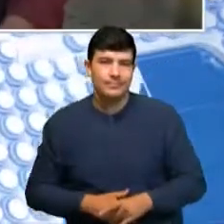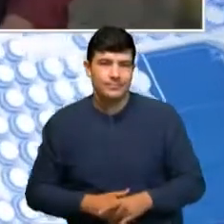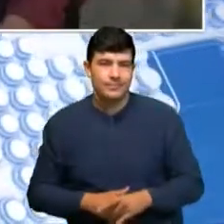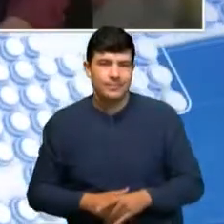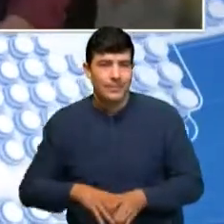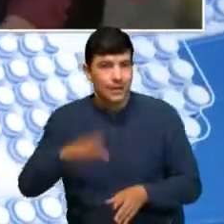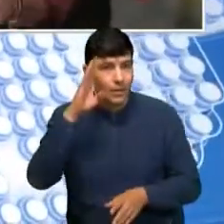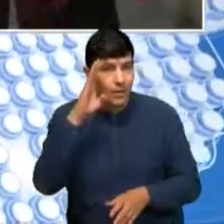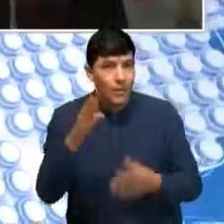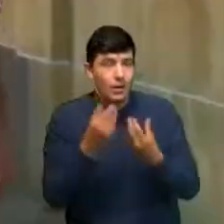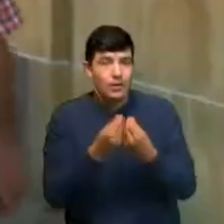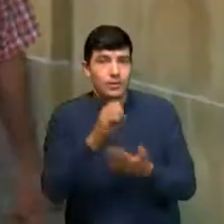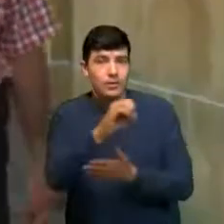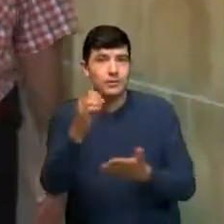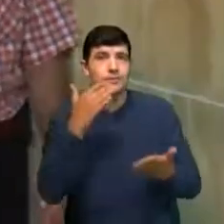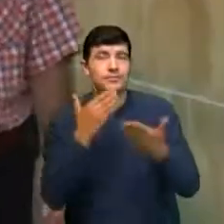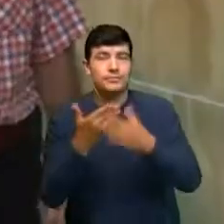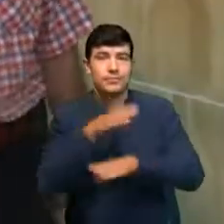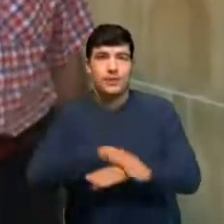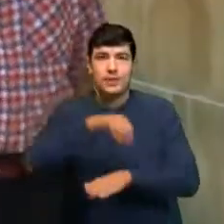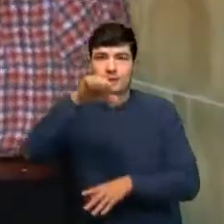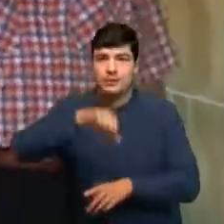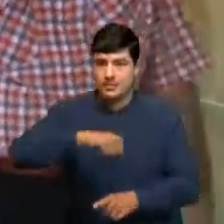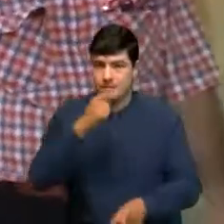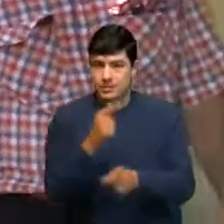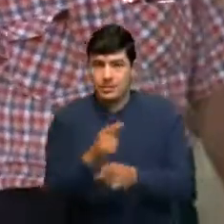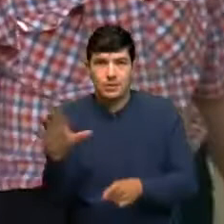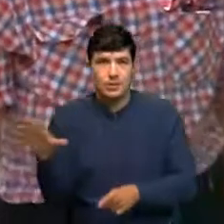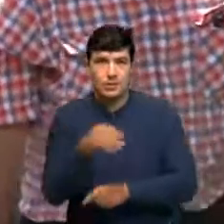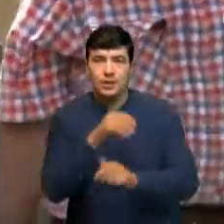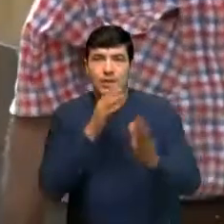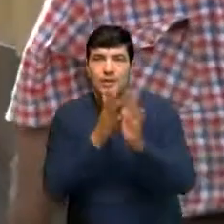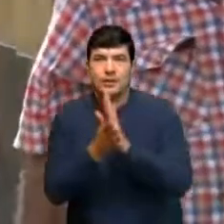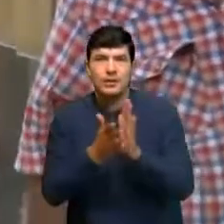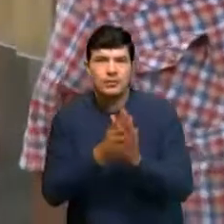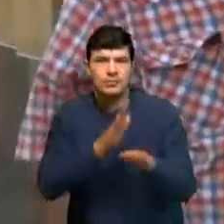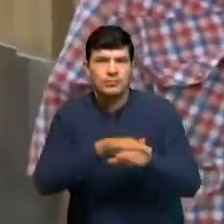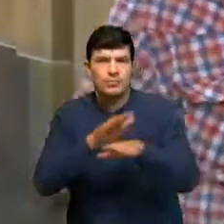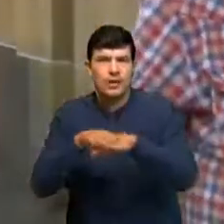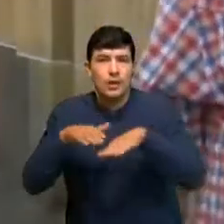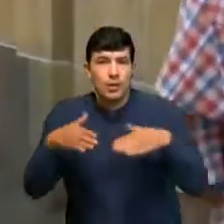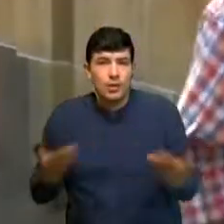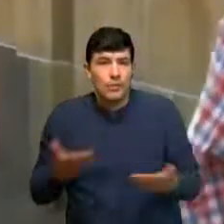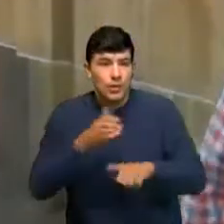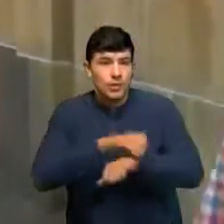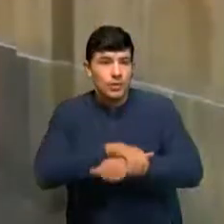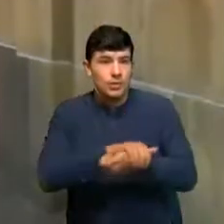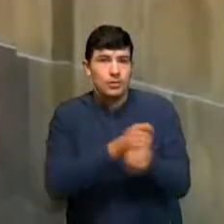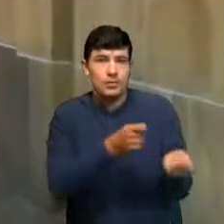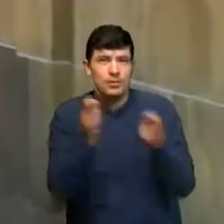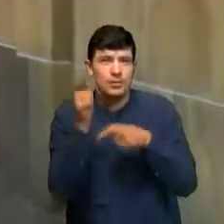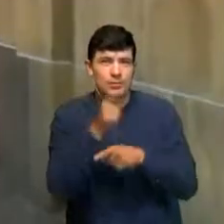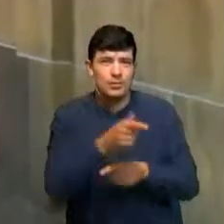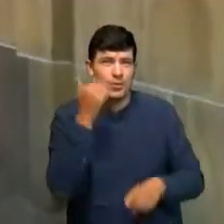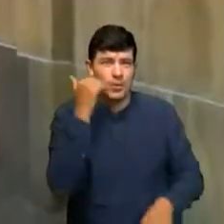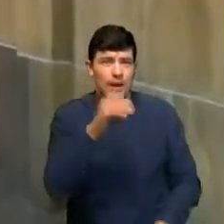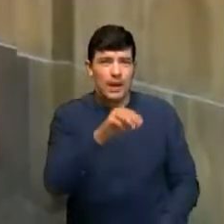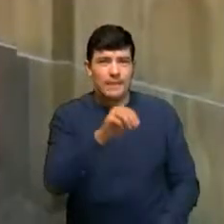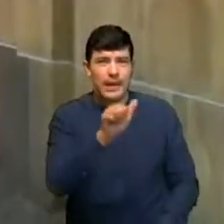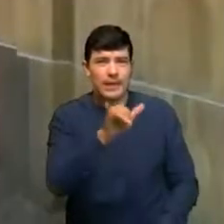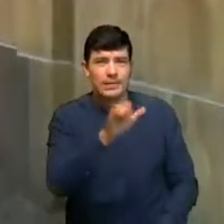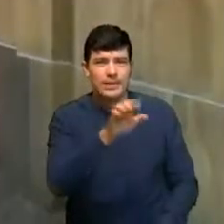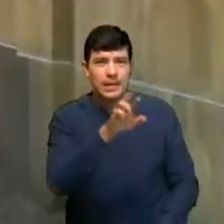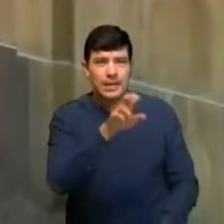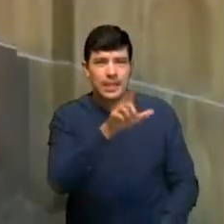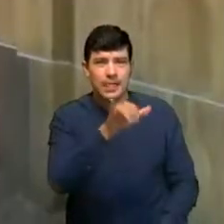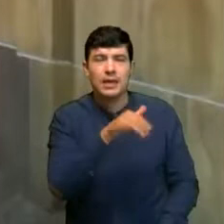Hola, compañeros, buenas tardes. Pues de manera detallada, las autoridades revelaron cómo se produjo el secuestro de Mayerly Santos Calderón el 28 de mayo de